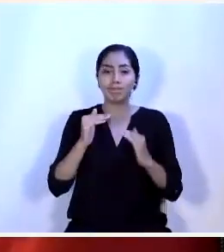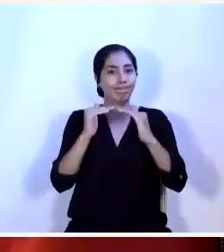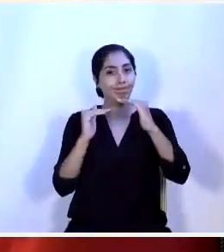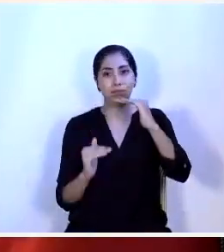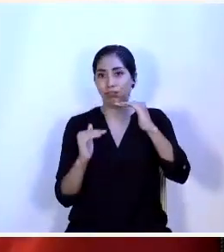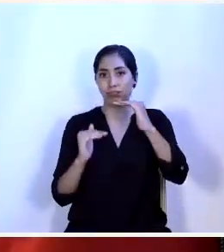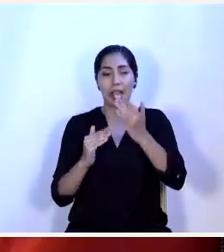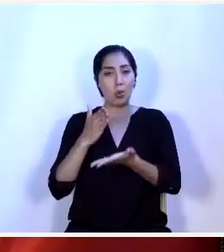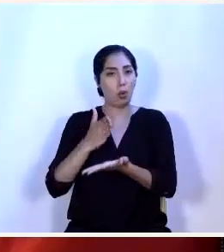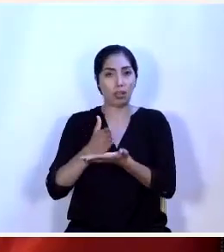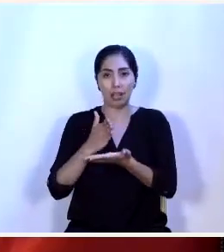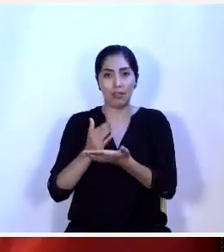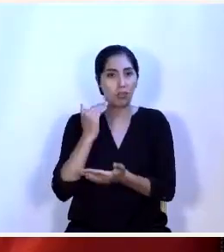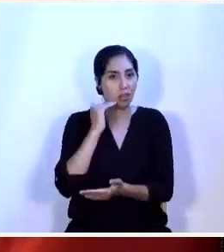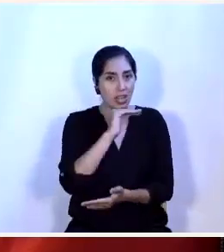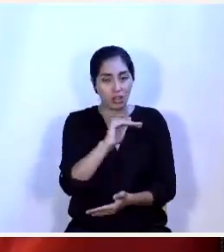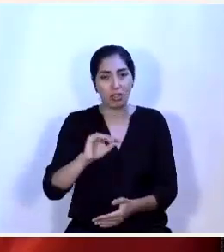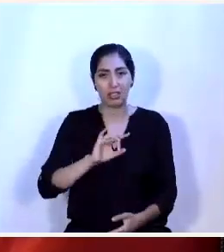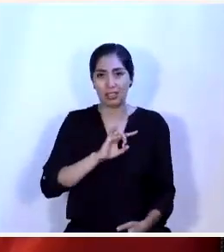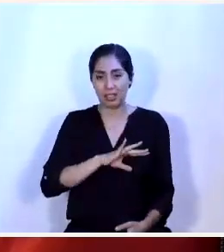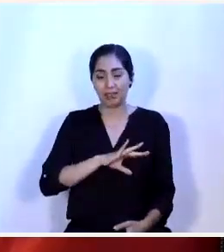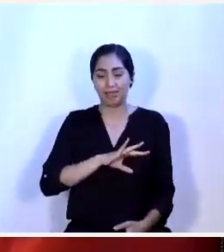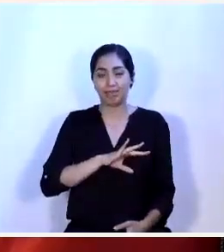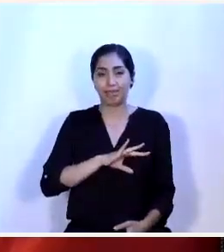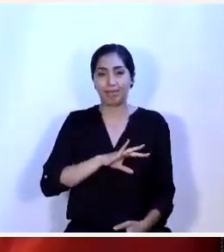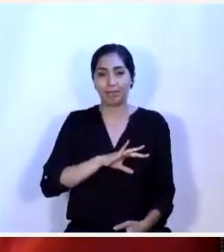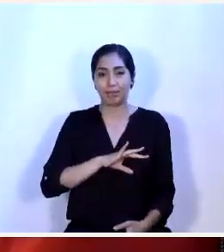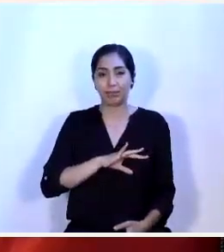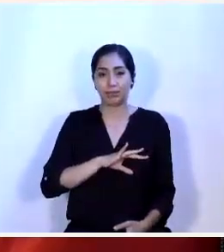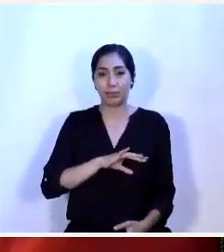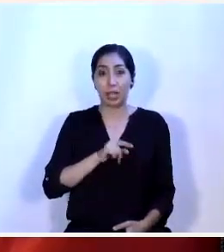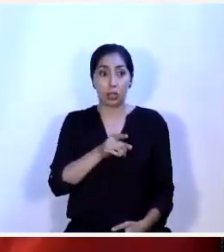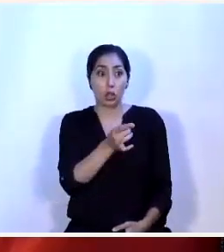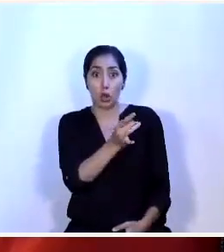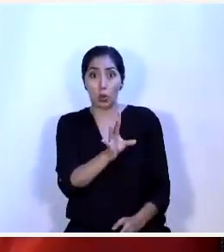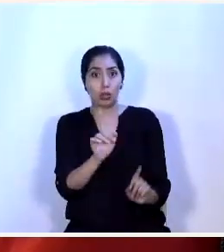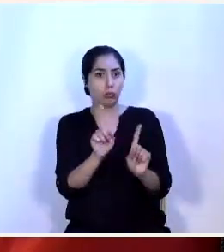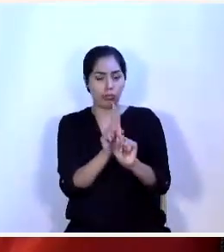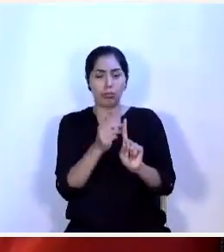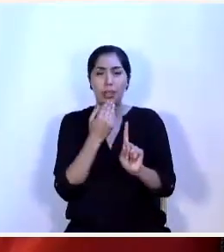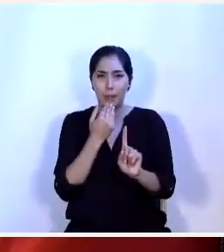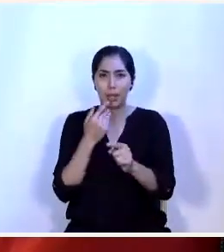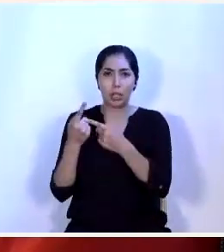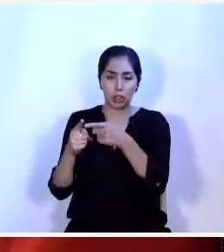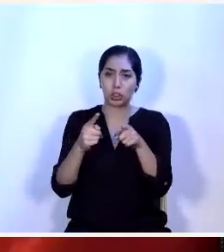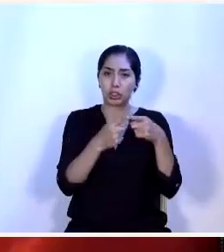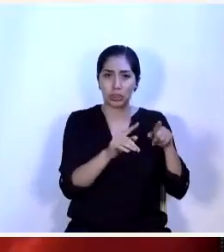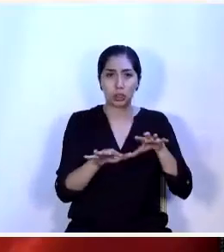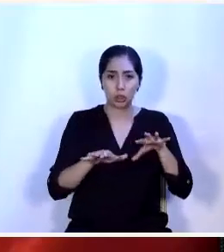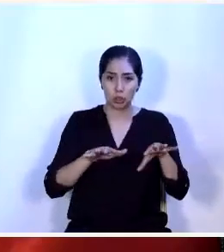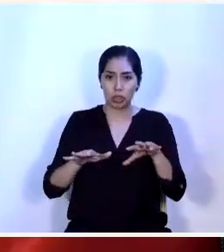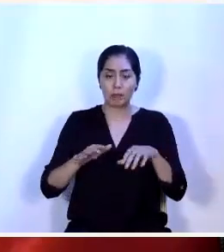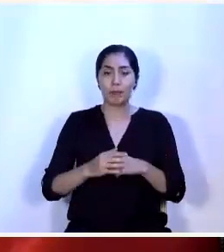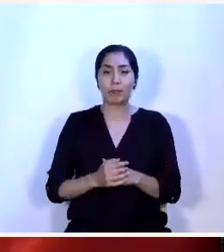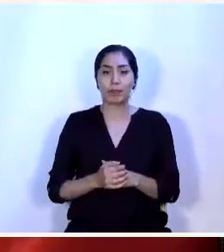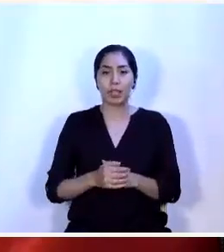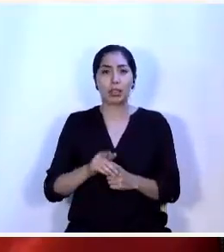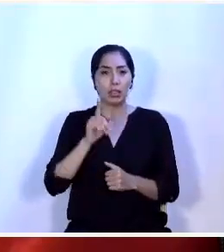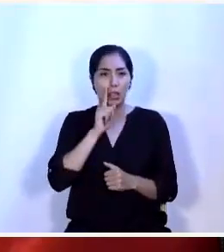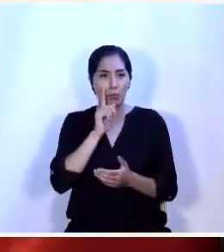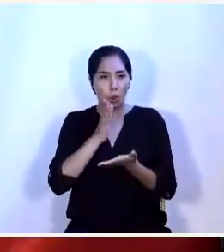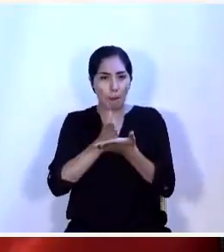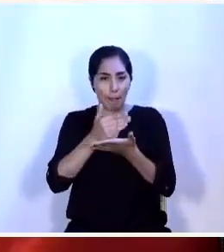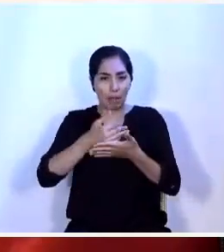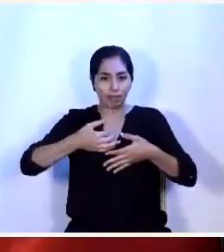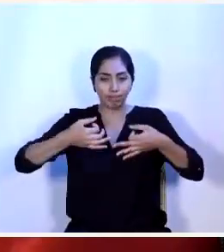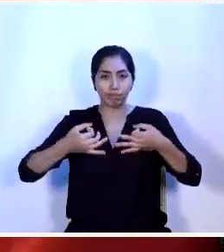los niños y niñas de Chile. Y por lo tanto, no es lo único, por cierto, es algo que vamos a enfrentar con un plan más contundente, pero los colegios tienen